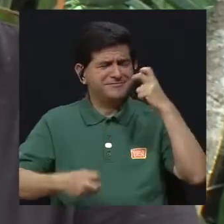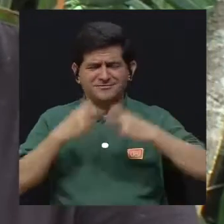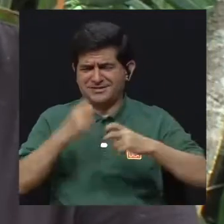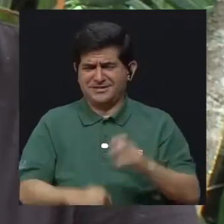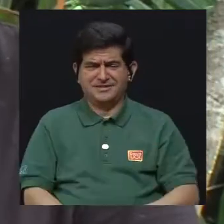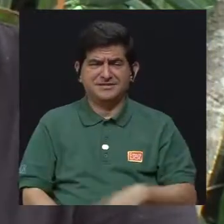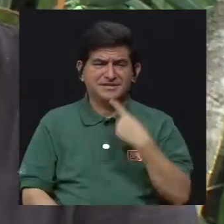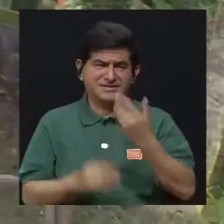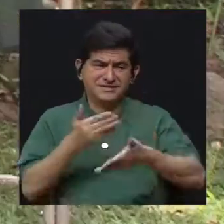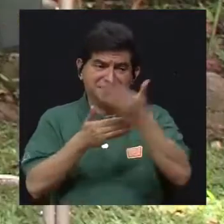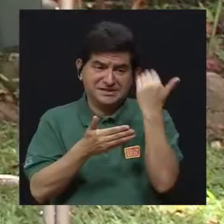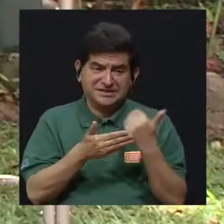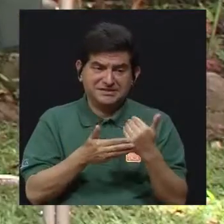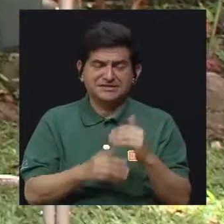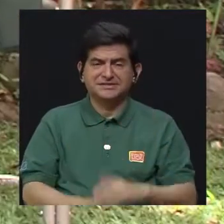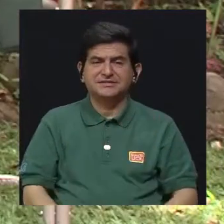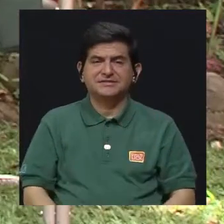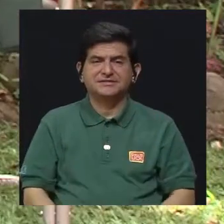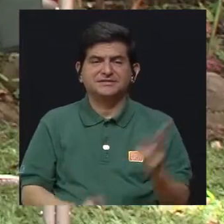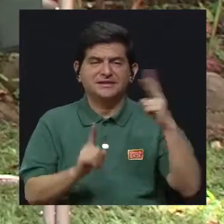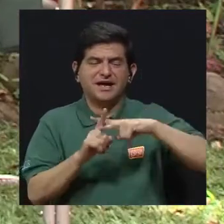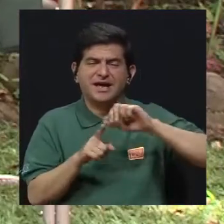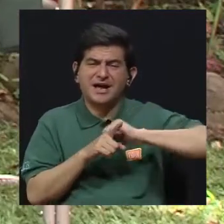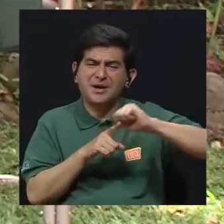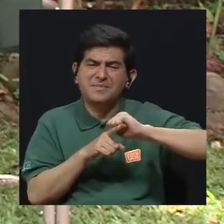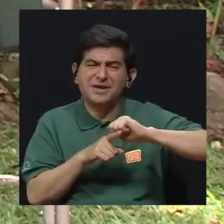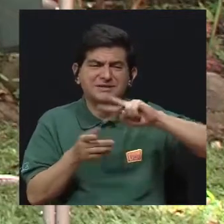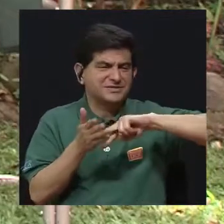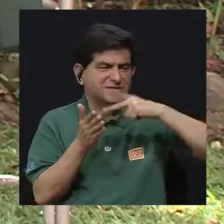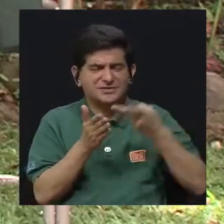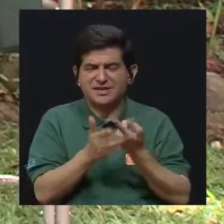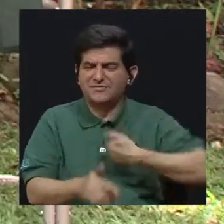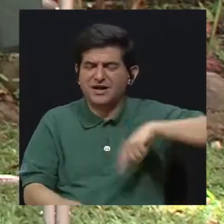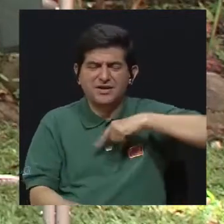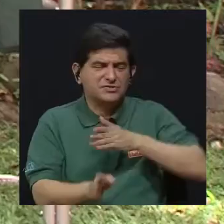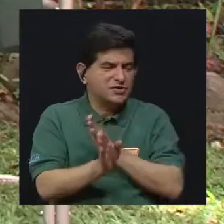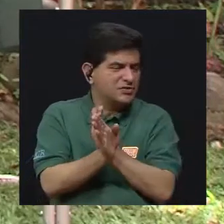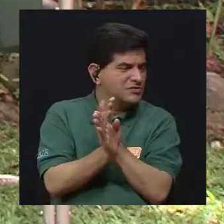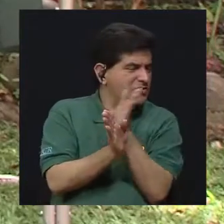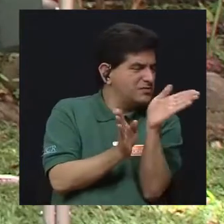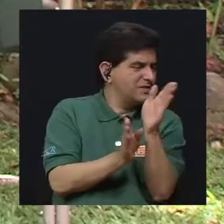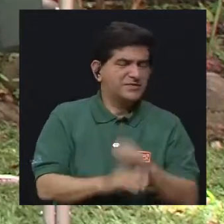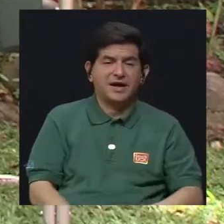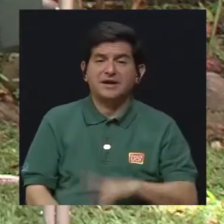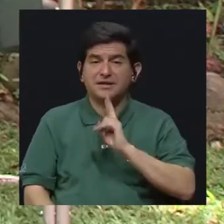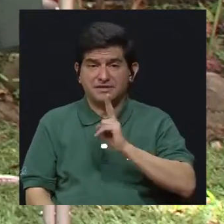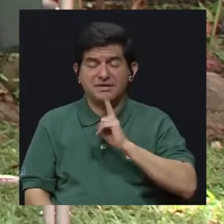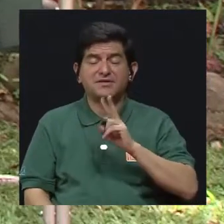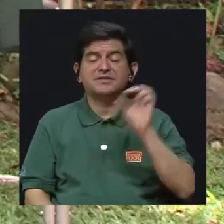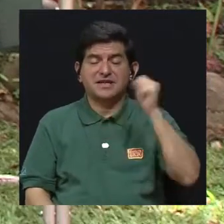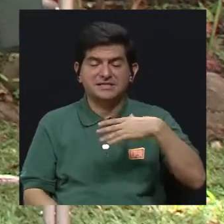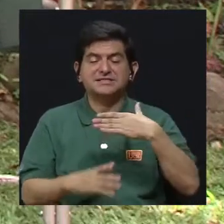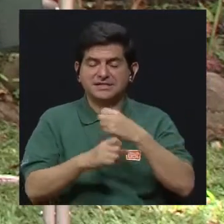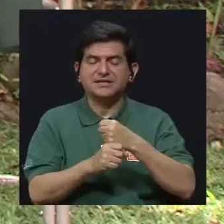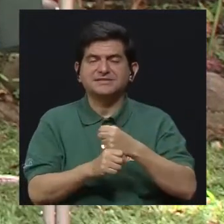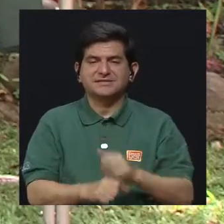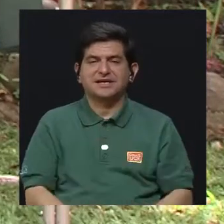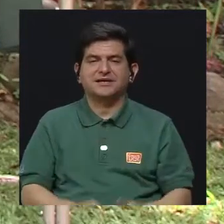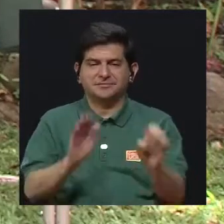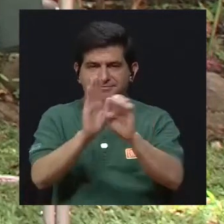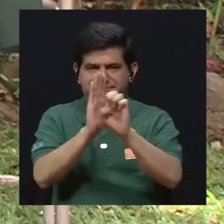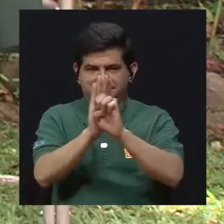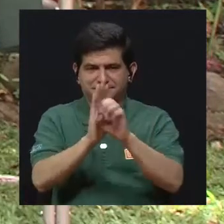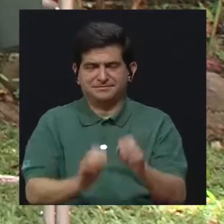problemas, como conversábamos. Uh-huh. Y en la práctica eso hace que nos desviemos la atención de lo que sí podríamos estar haciendo.